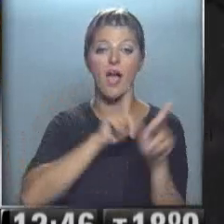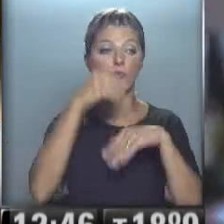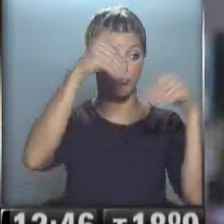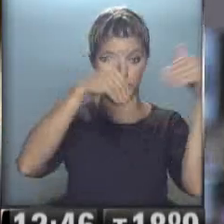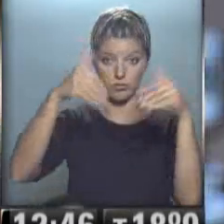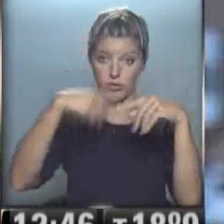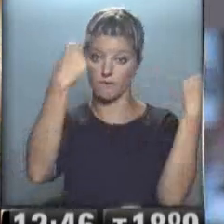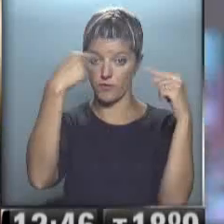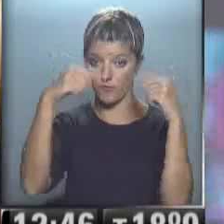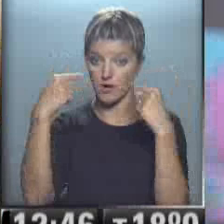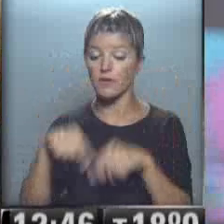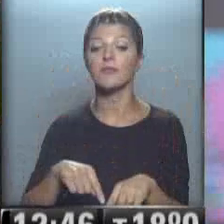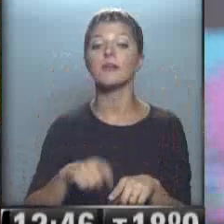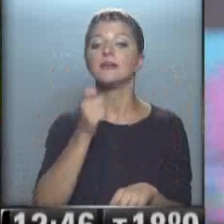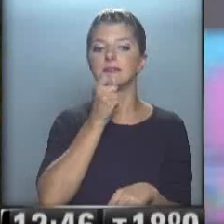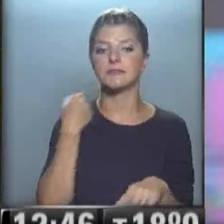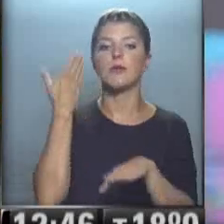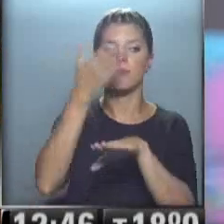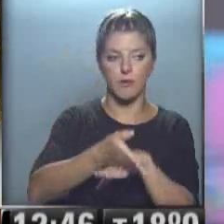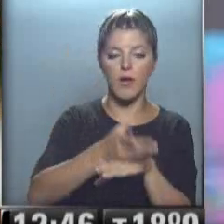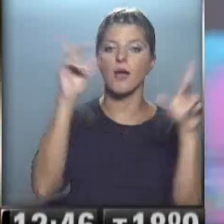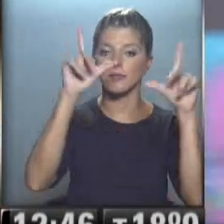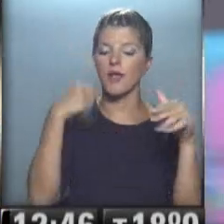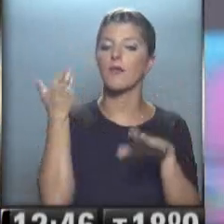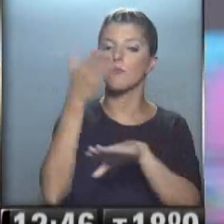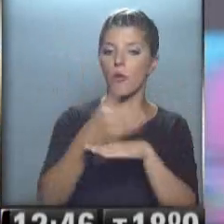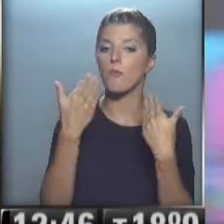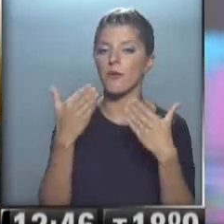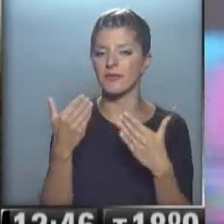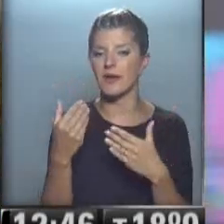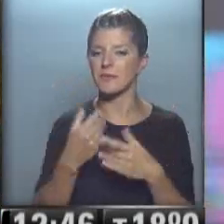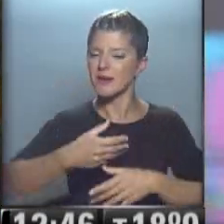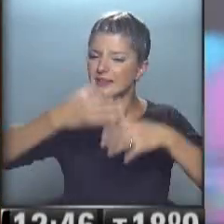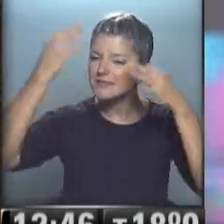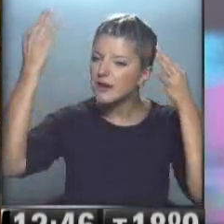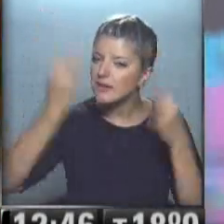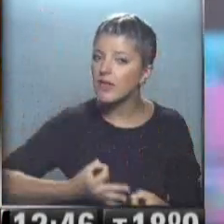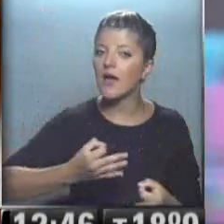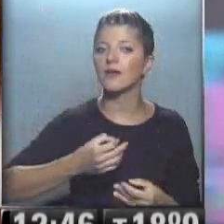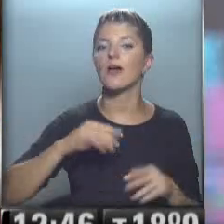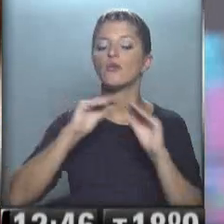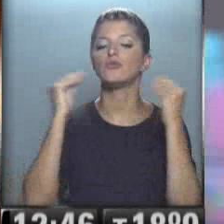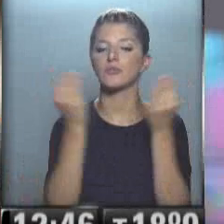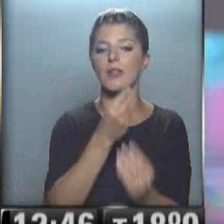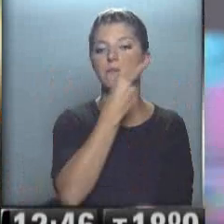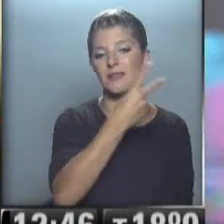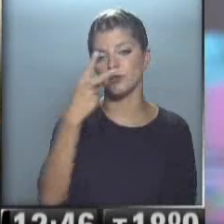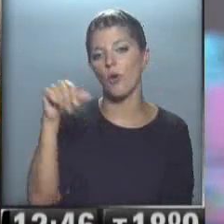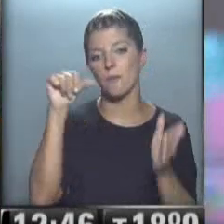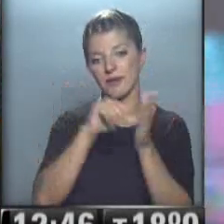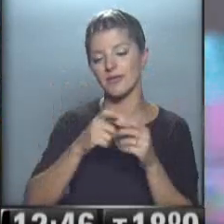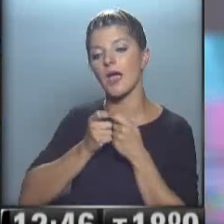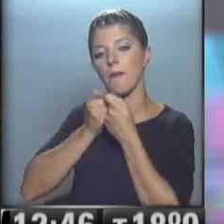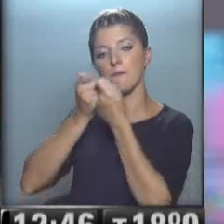entre ellas si la la prensa entraba es decir hubo eh concretamente en la oa hay 22 países que apoyan la